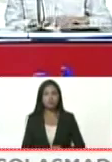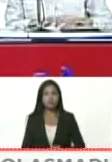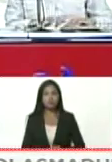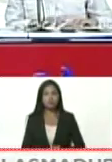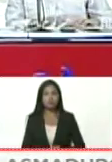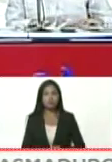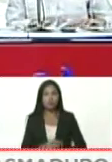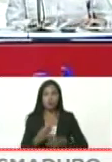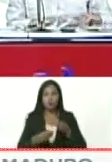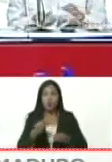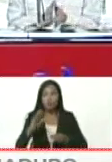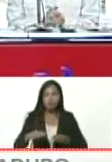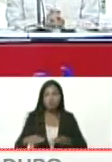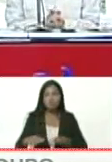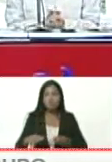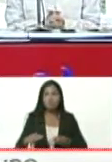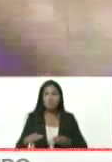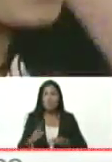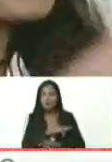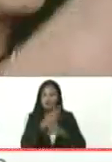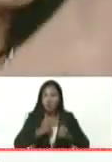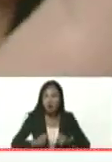¿Cómo está el poder popular?